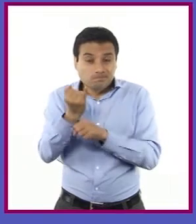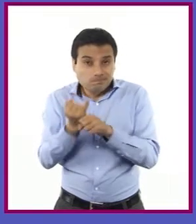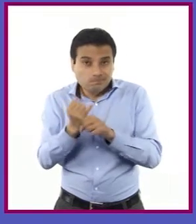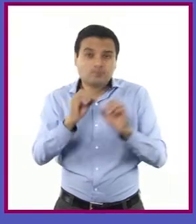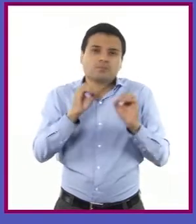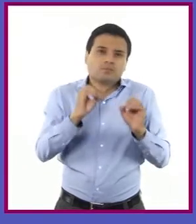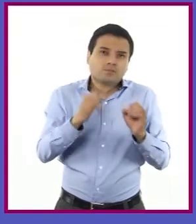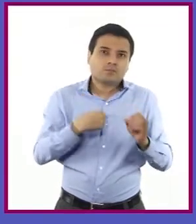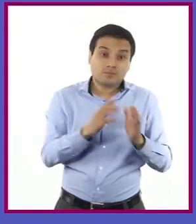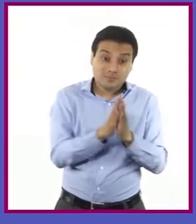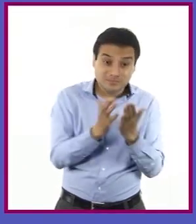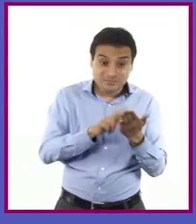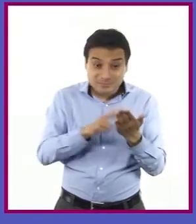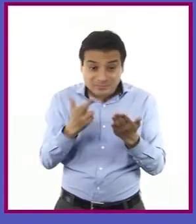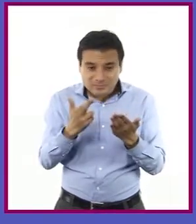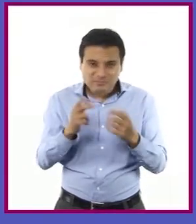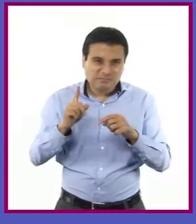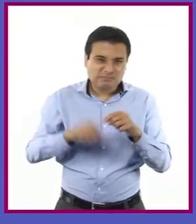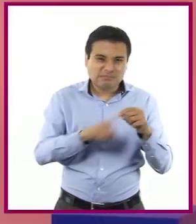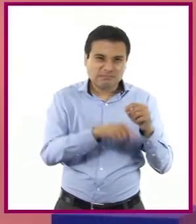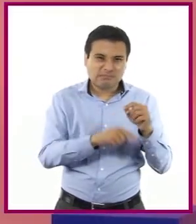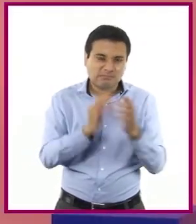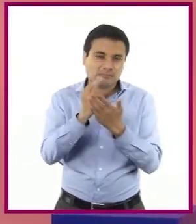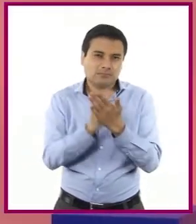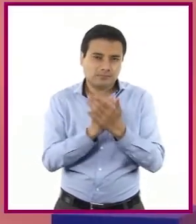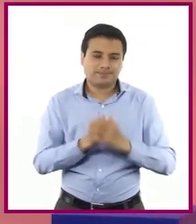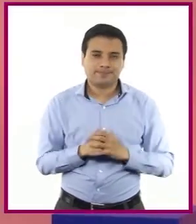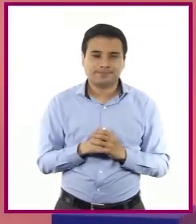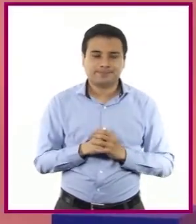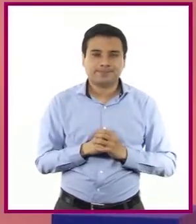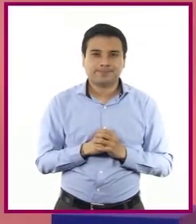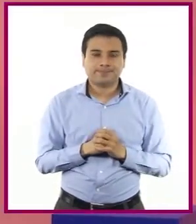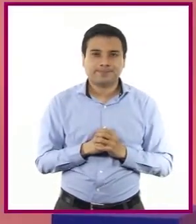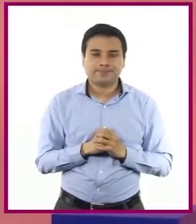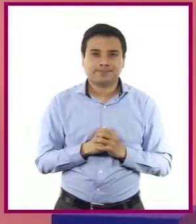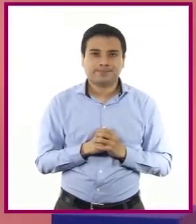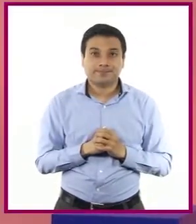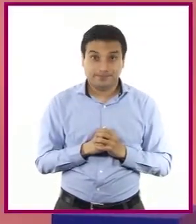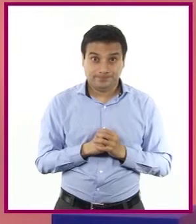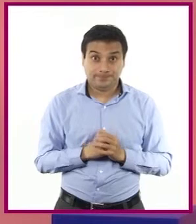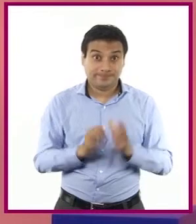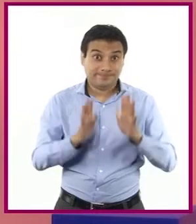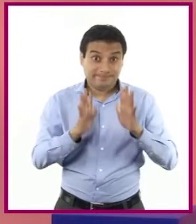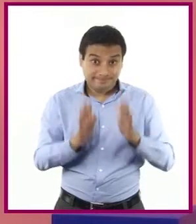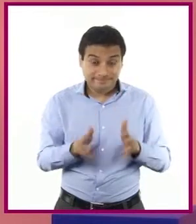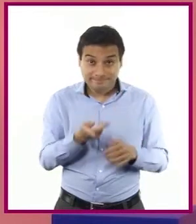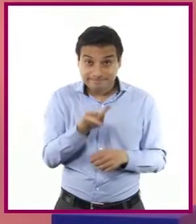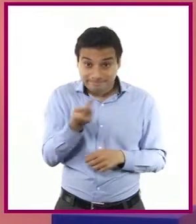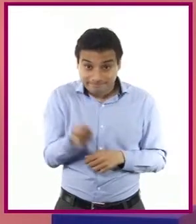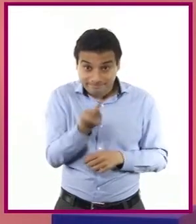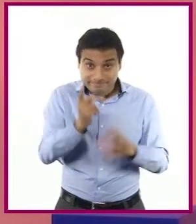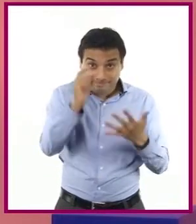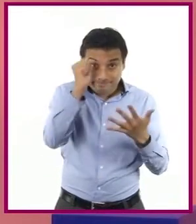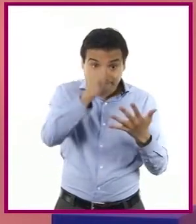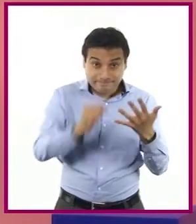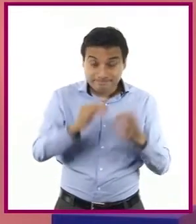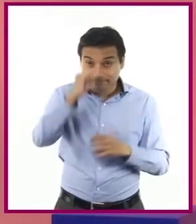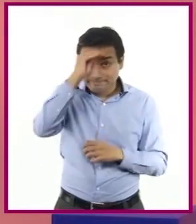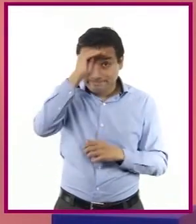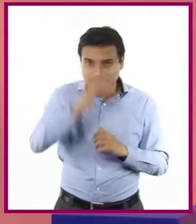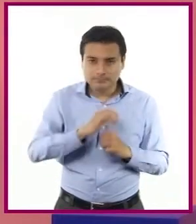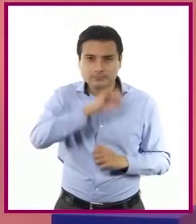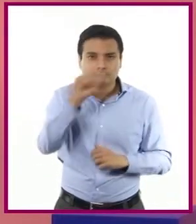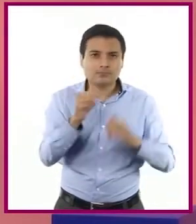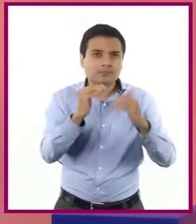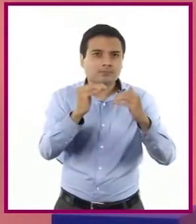reunieron. Y ahora sí, teniendo en mente las preguntas de indagación, podemos revisar el siguiente paso,